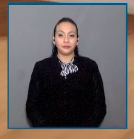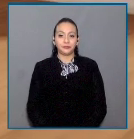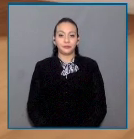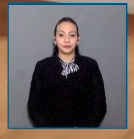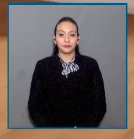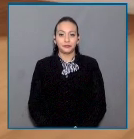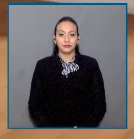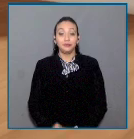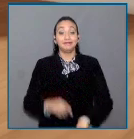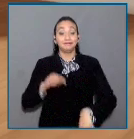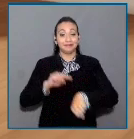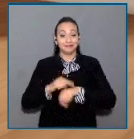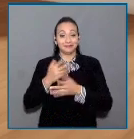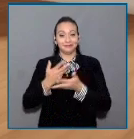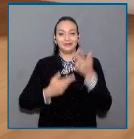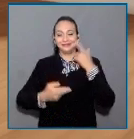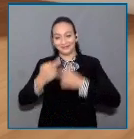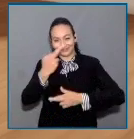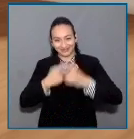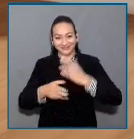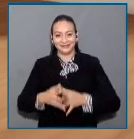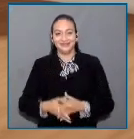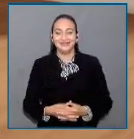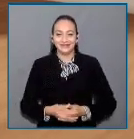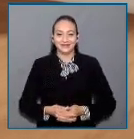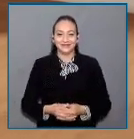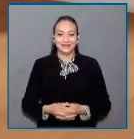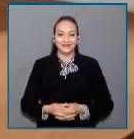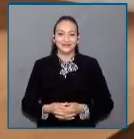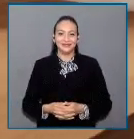rápidamente a unos mensajes y regresamos con más.